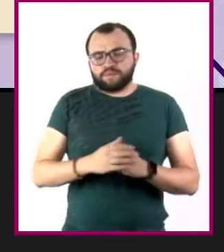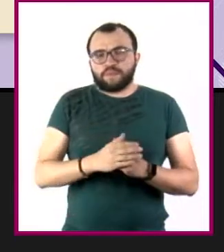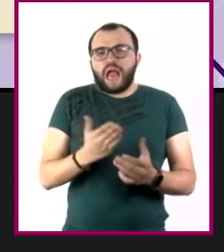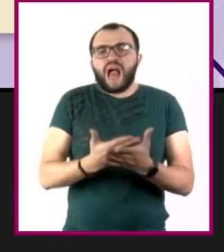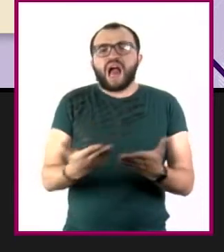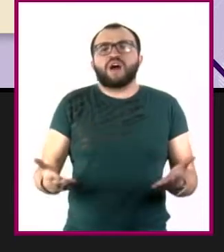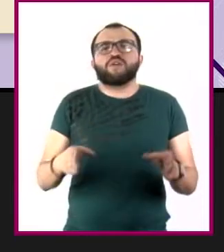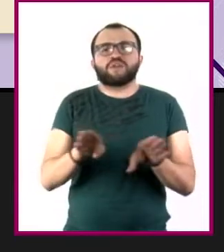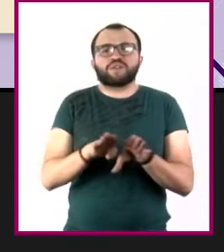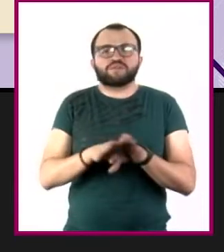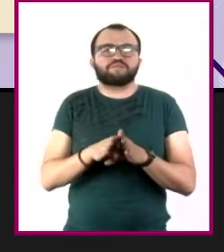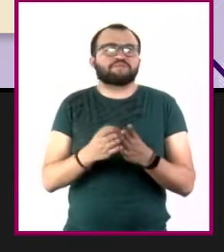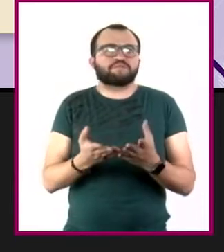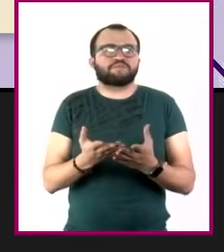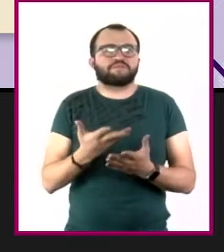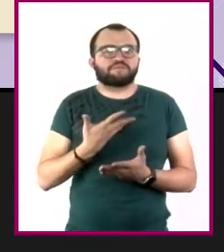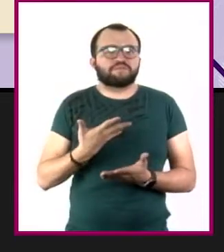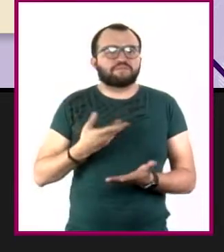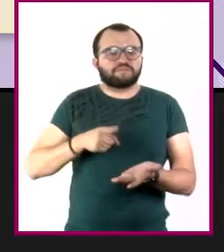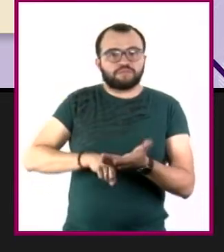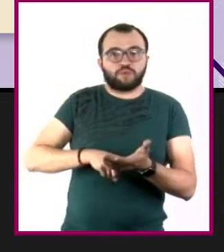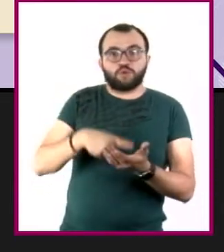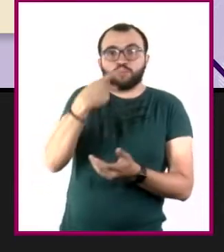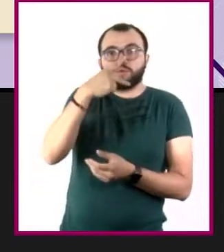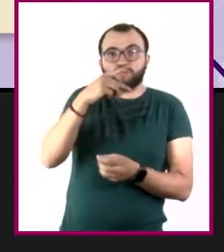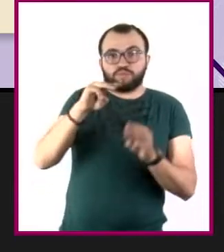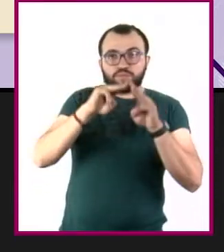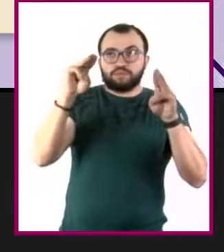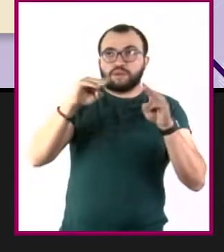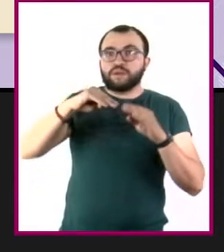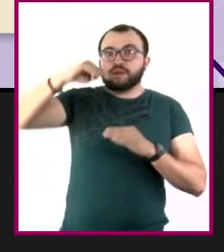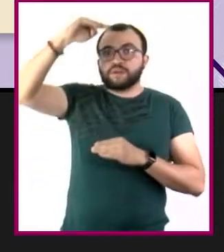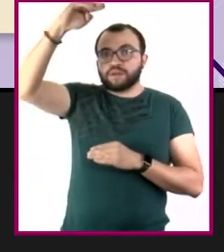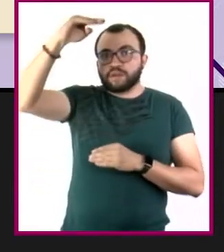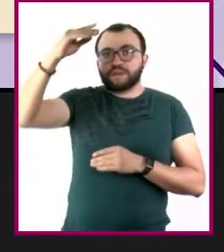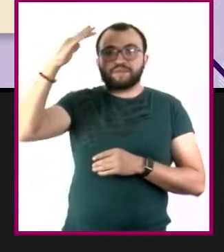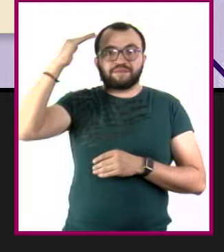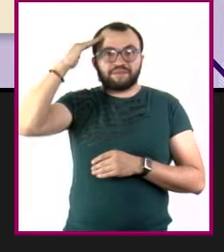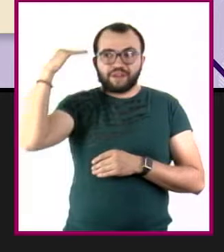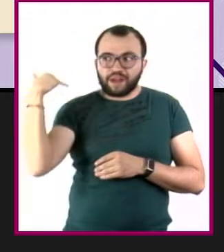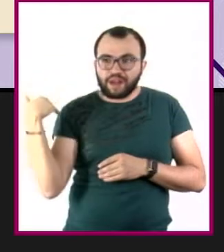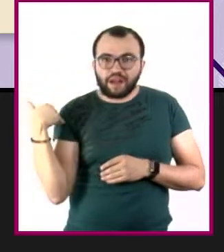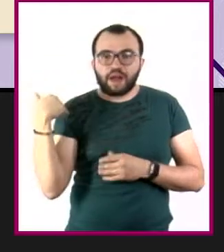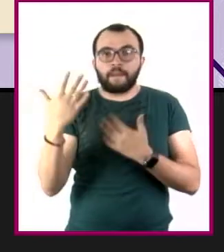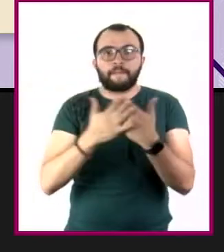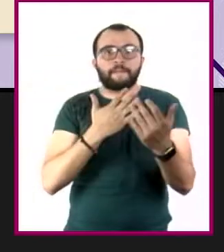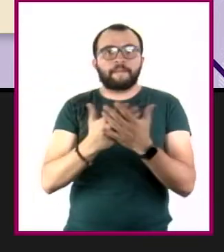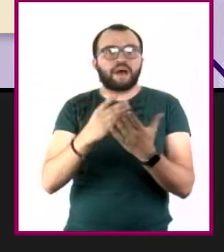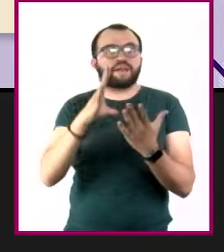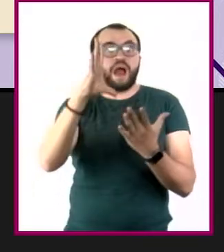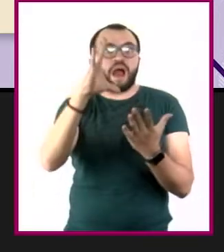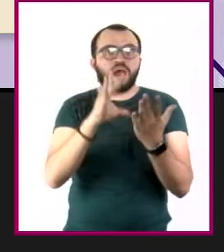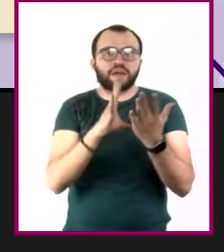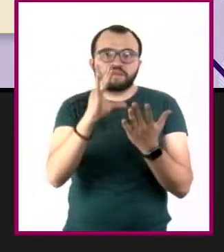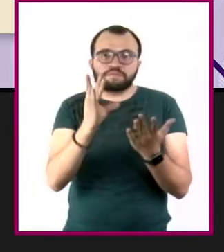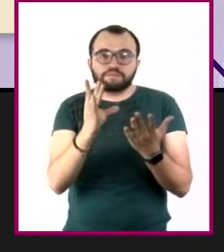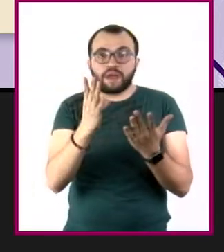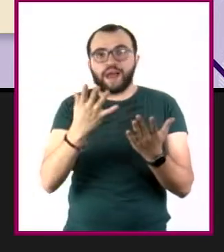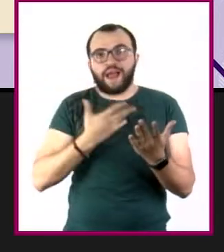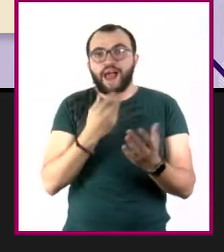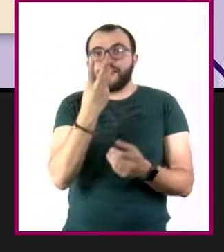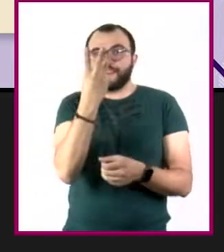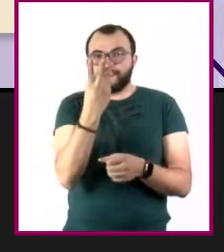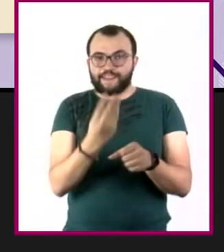ahora. Tu estatura, el largo de tu cabello, el tamaño de tus manos. Tenemos 3 propiedades